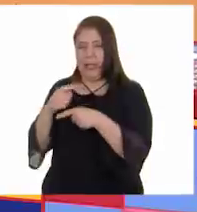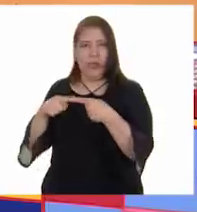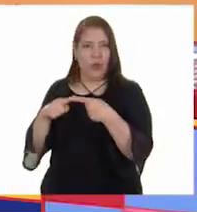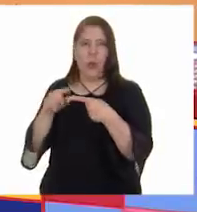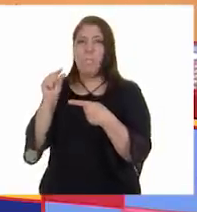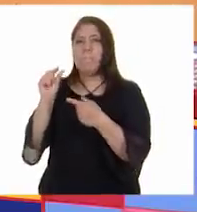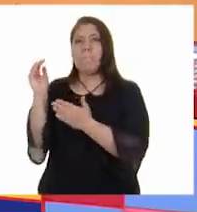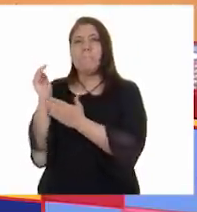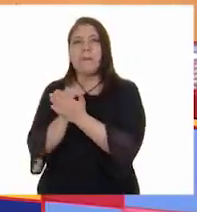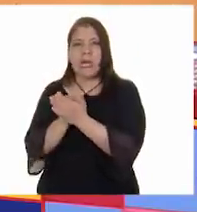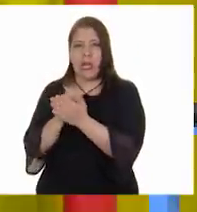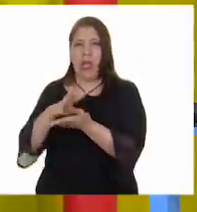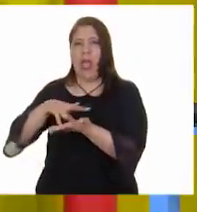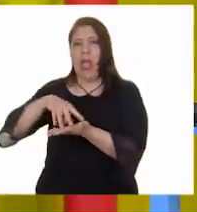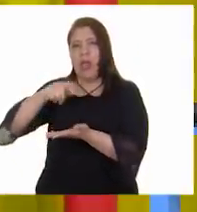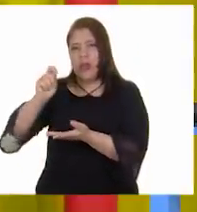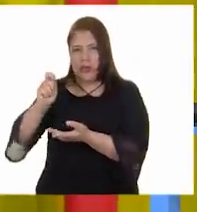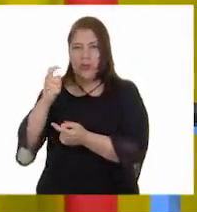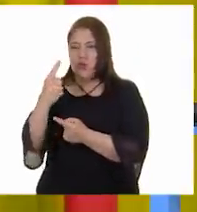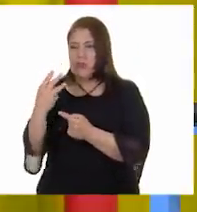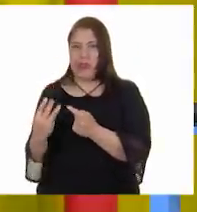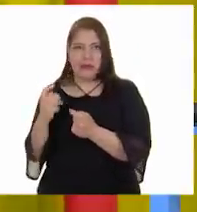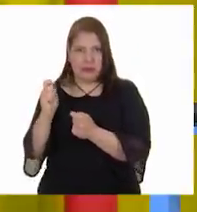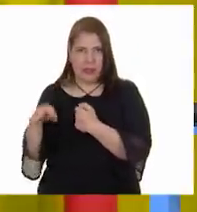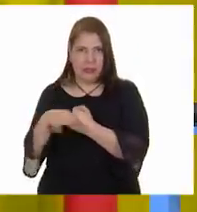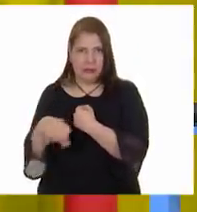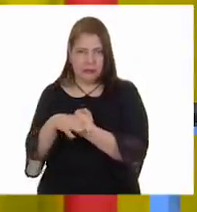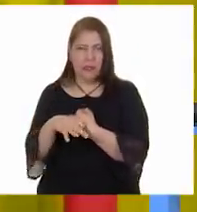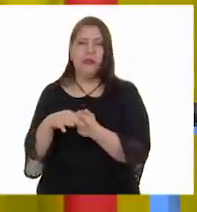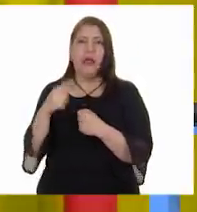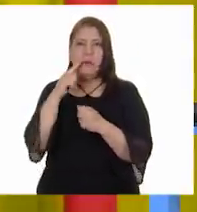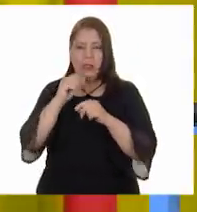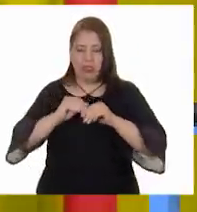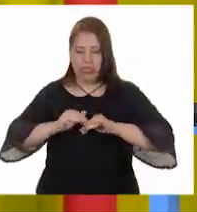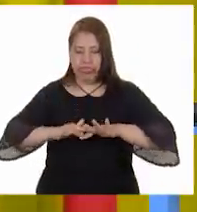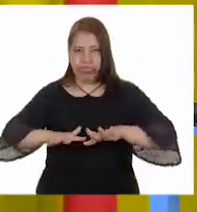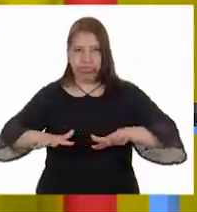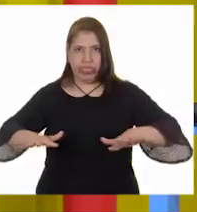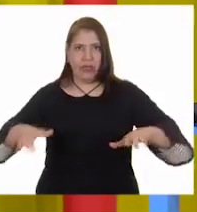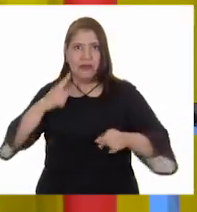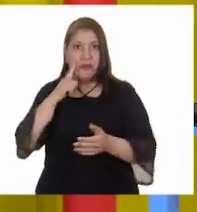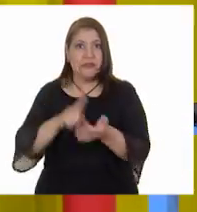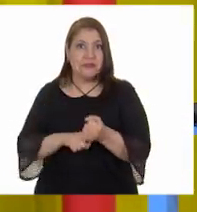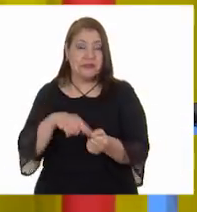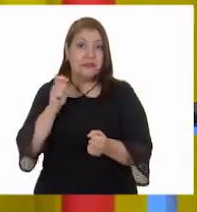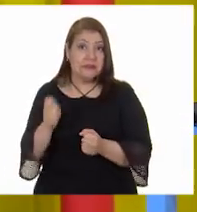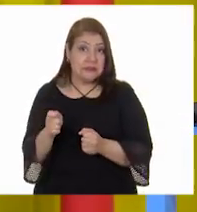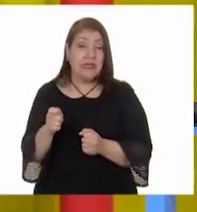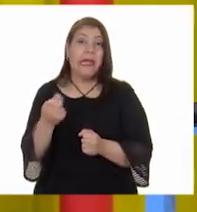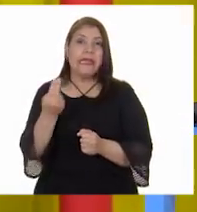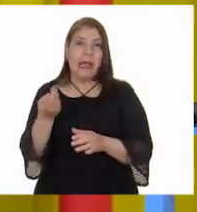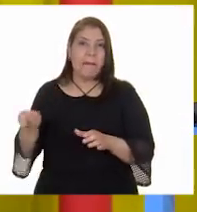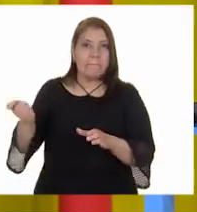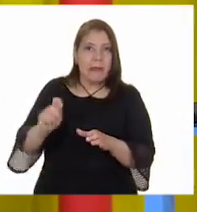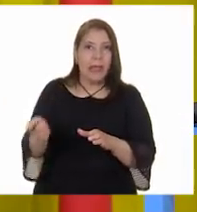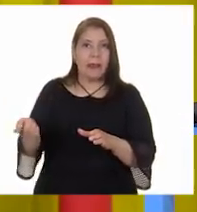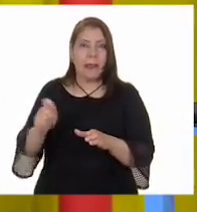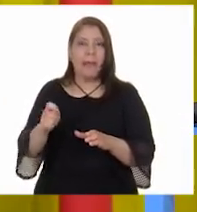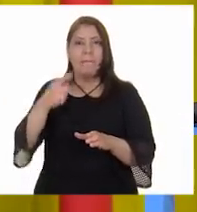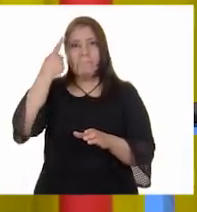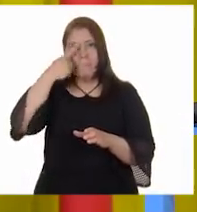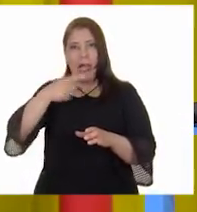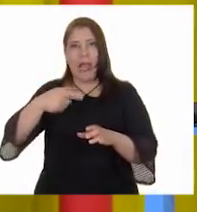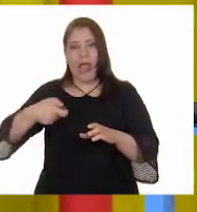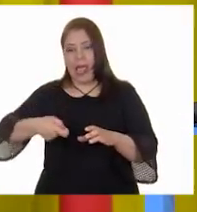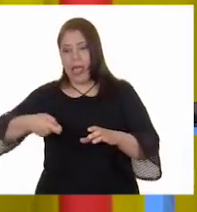harina? En la primera mezcla vimos cómo se extendía totalmente en el sartén. Es más, necesitaron ponerle más cucharadas para que el sartén